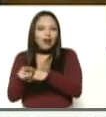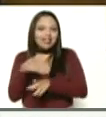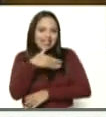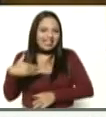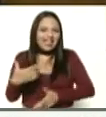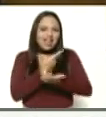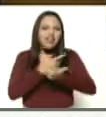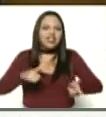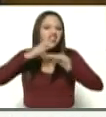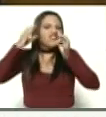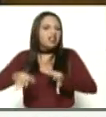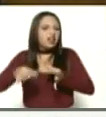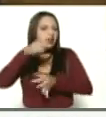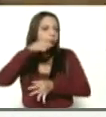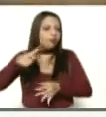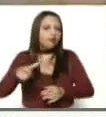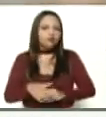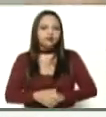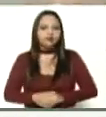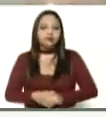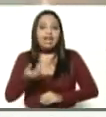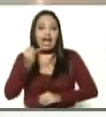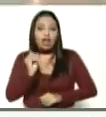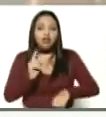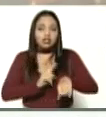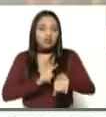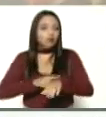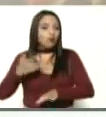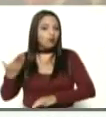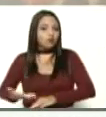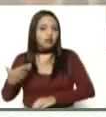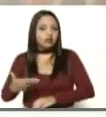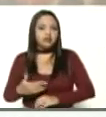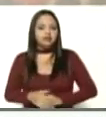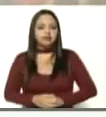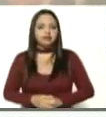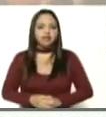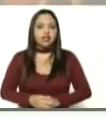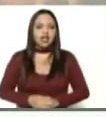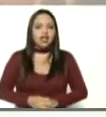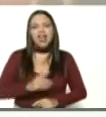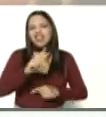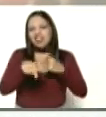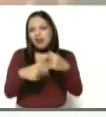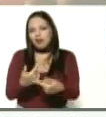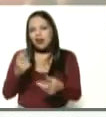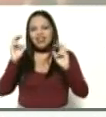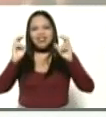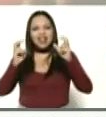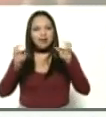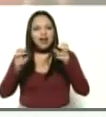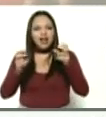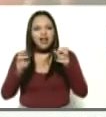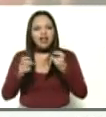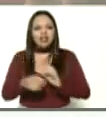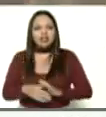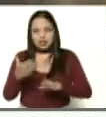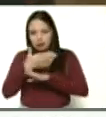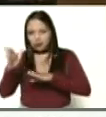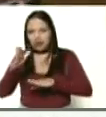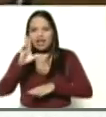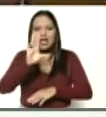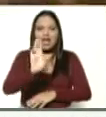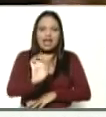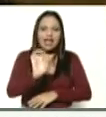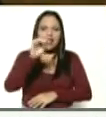pueblo. Es un episodio importantísimo después del tema de Emparan, que yo creo que es uno de los momentos